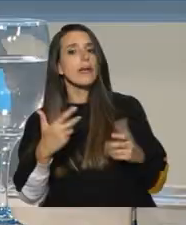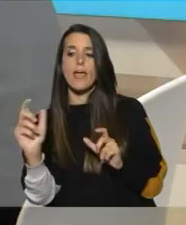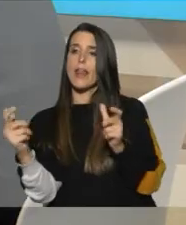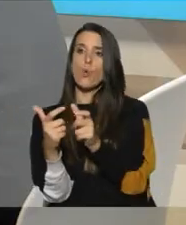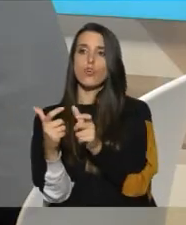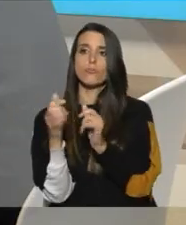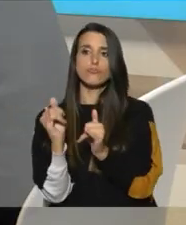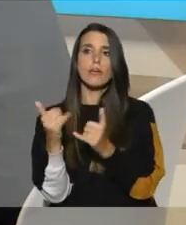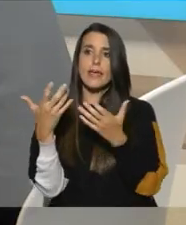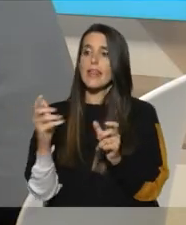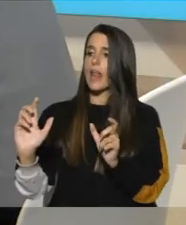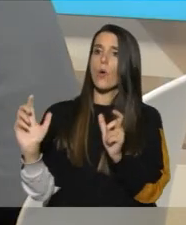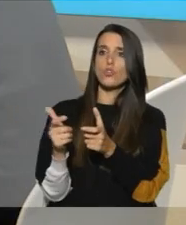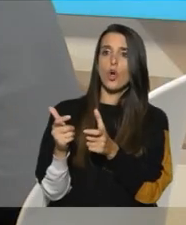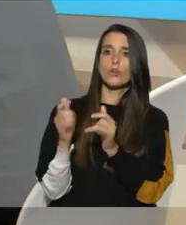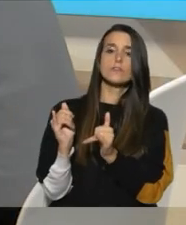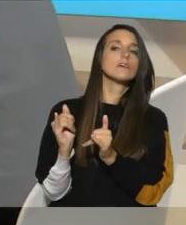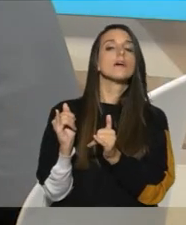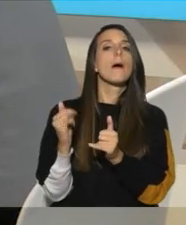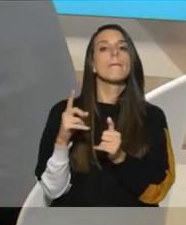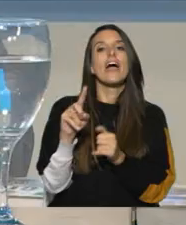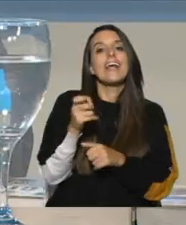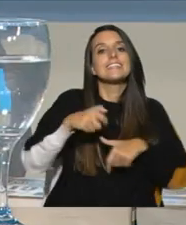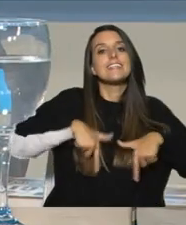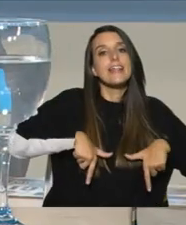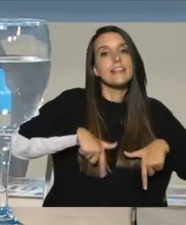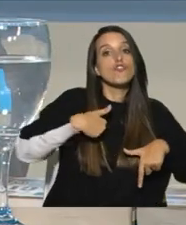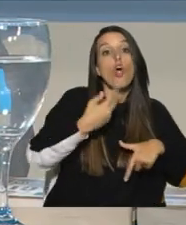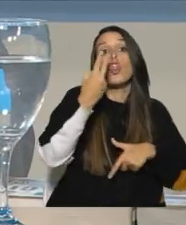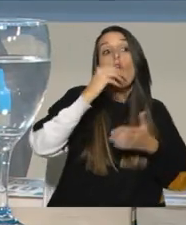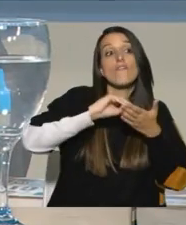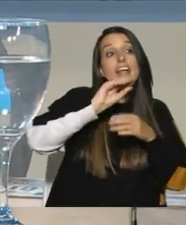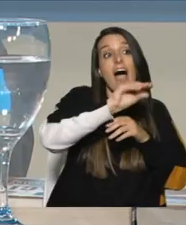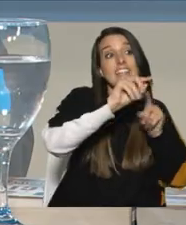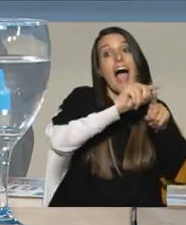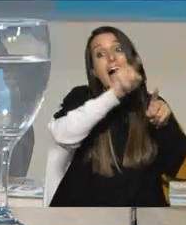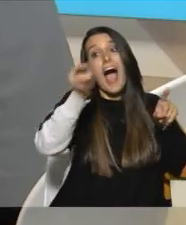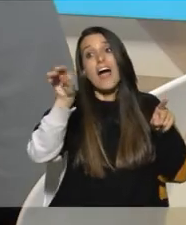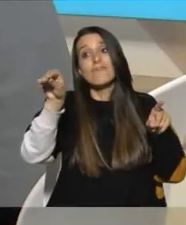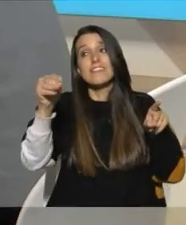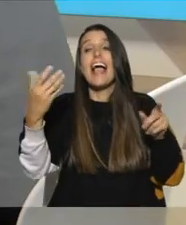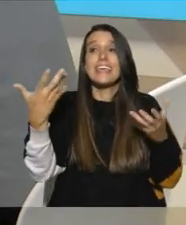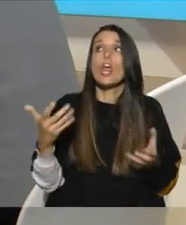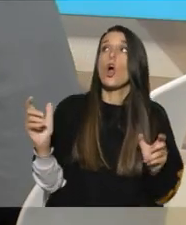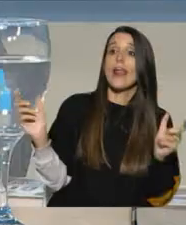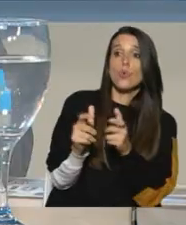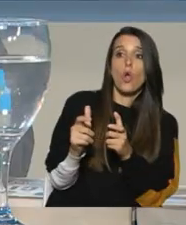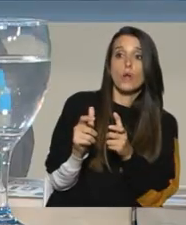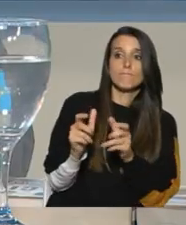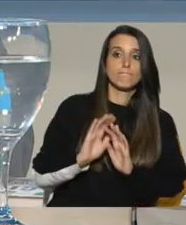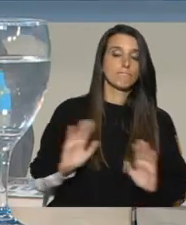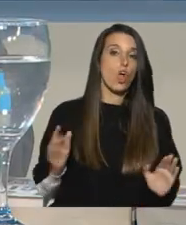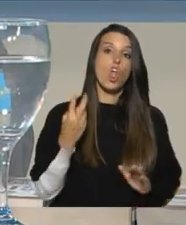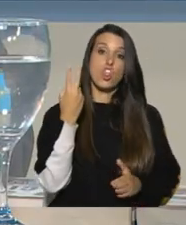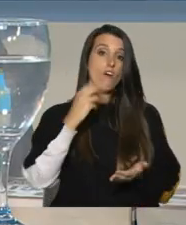O sea, hizo la gestión a través del ex intendente para hablar con Mujica. Dos veces la hice. Y no le llegó. O sea, el mensaje le llegó, pero la respuesta fue. En dos oportunidades,